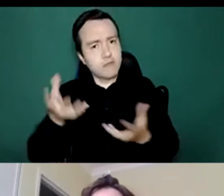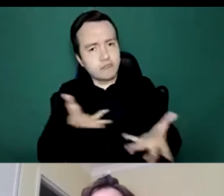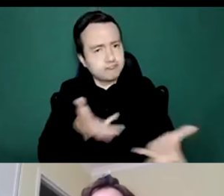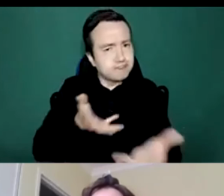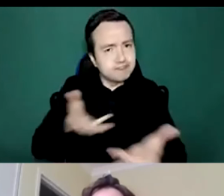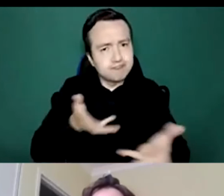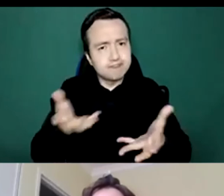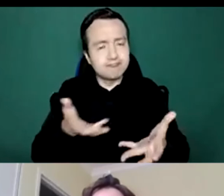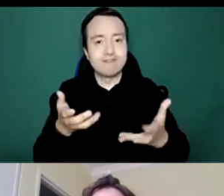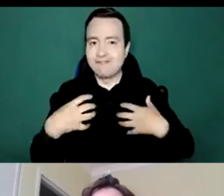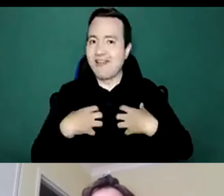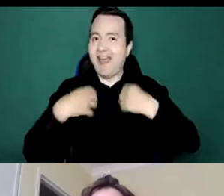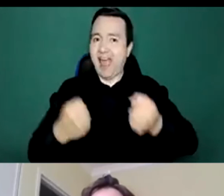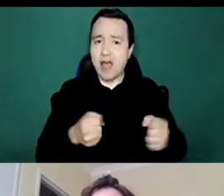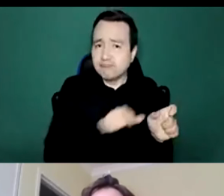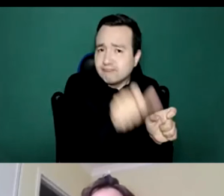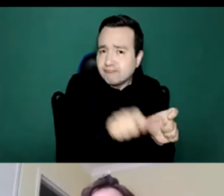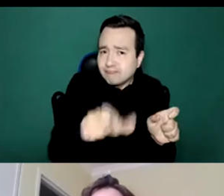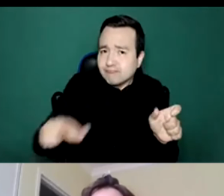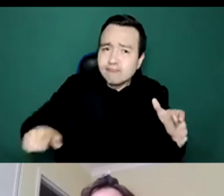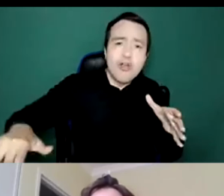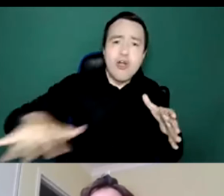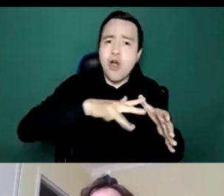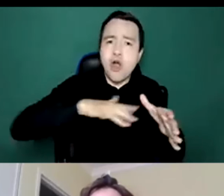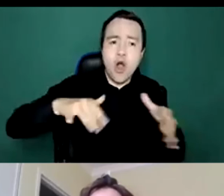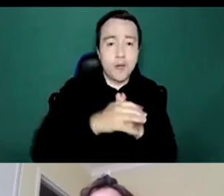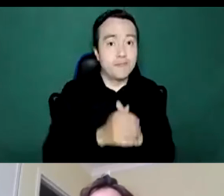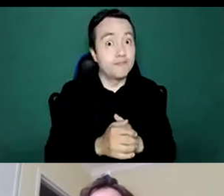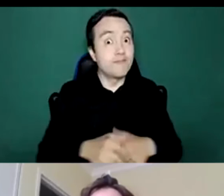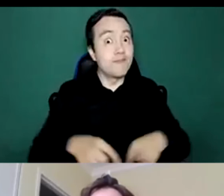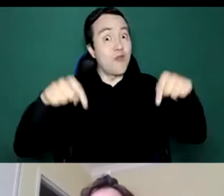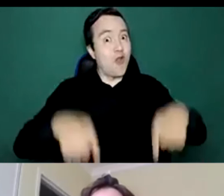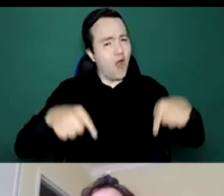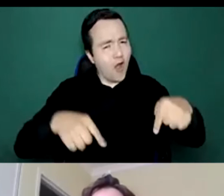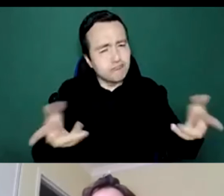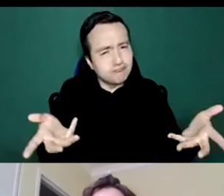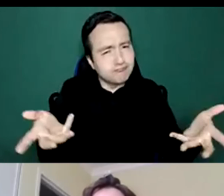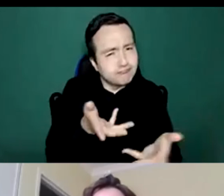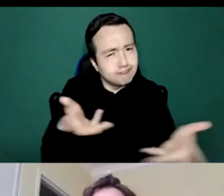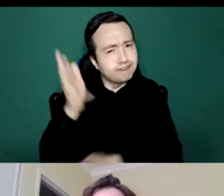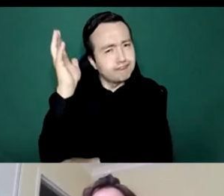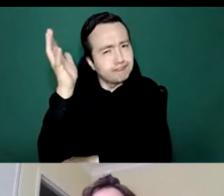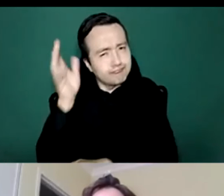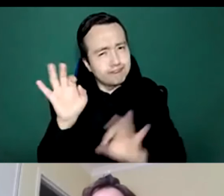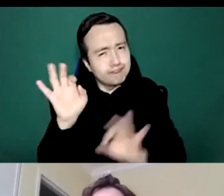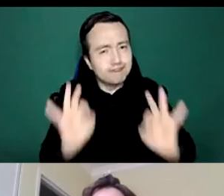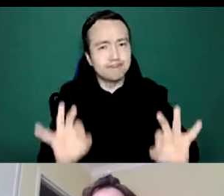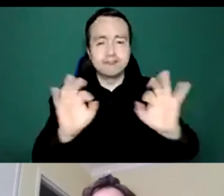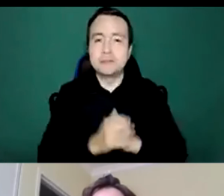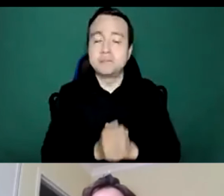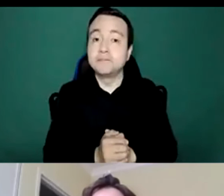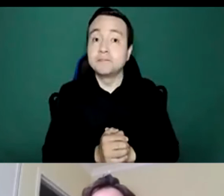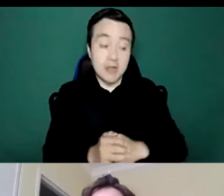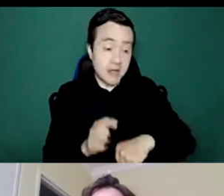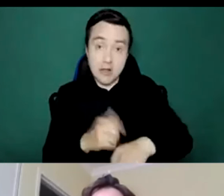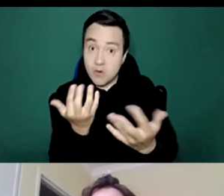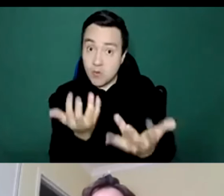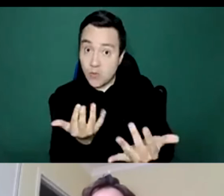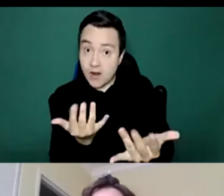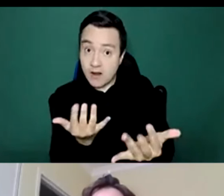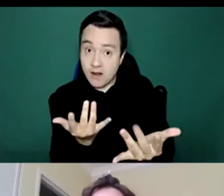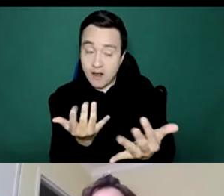sesión esta mañana. Vamos a esperar unos minutitos para dar oportunidad de que entren los participantes a